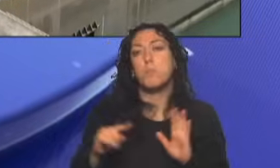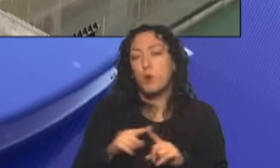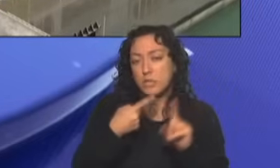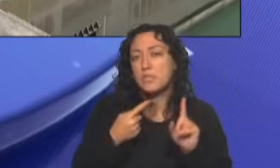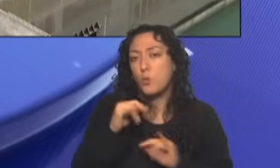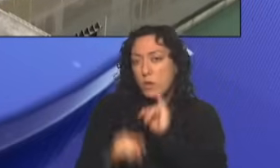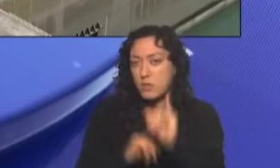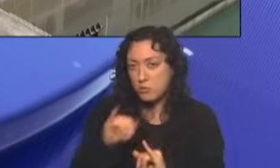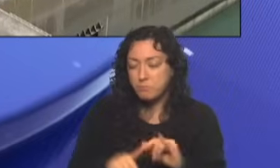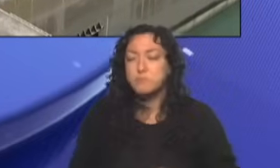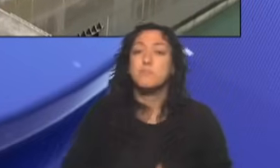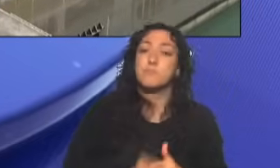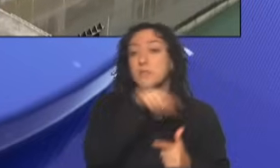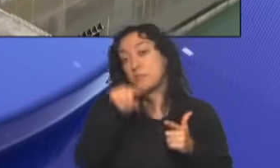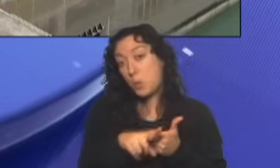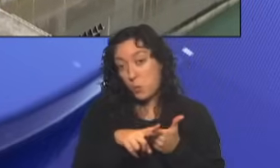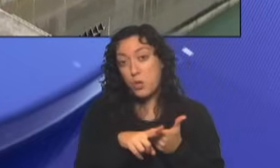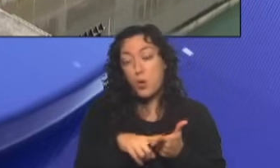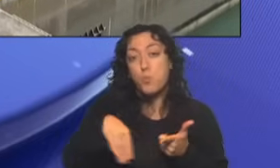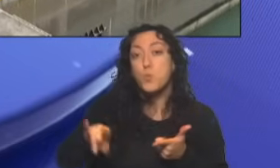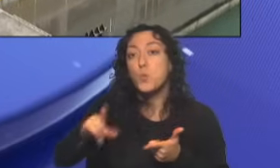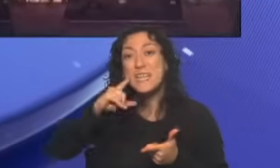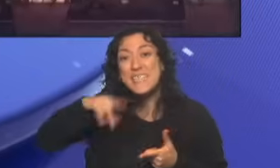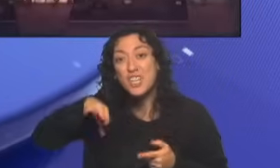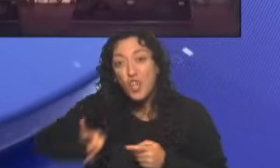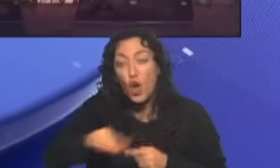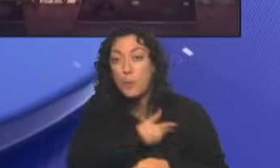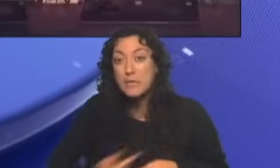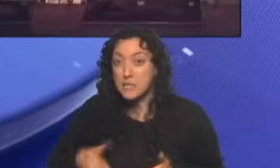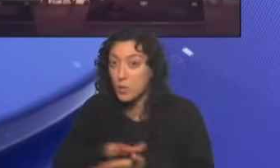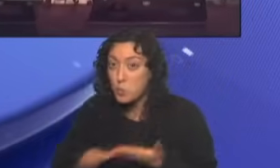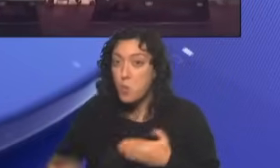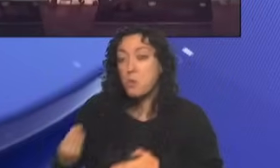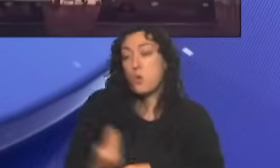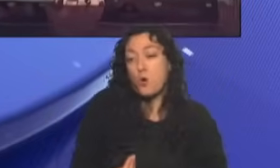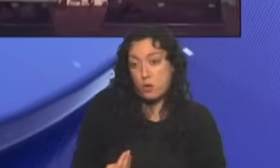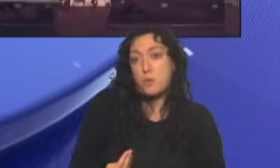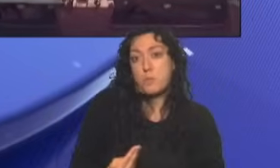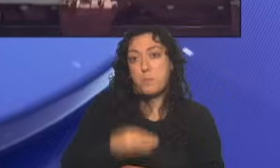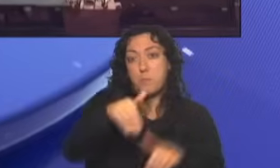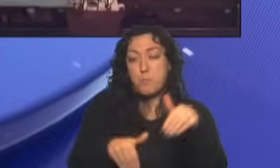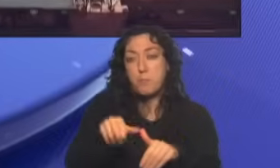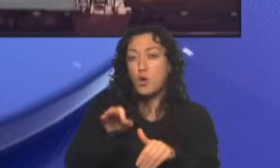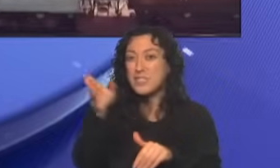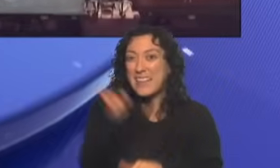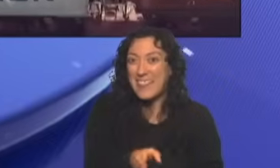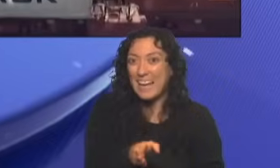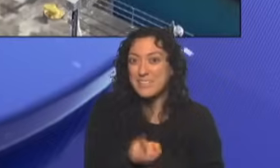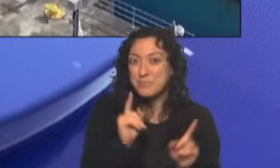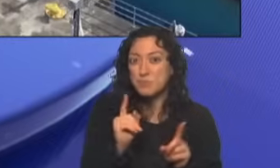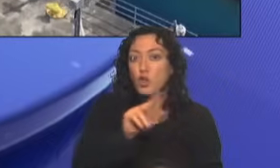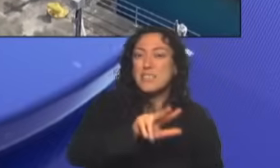político es que Mulino repite el porcentaje de elección de Cortizo, o sea, son presidentes